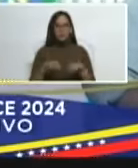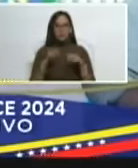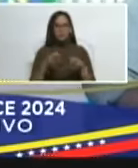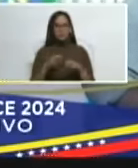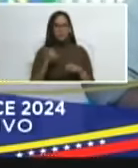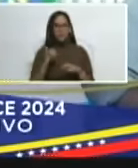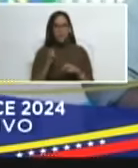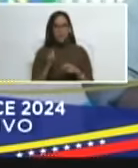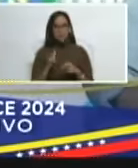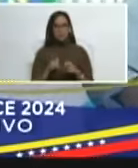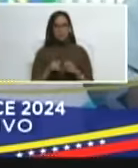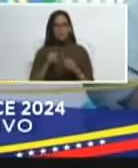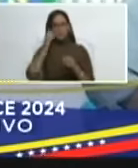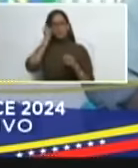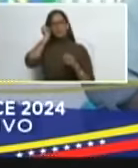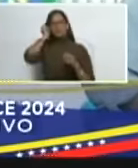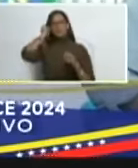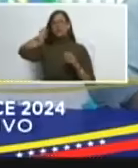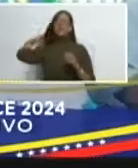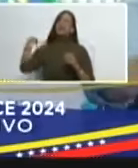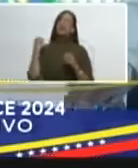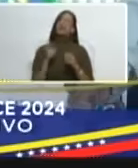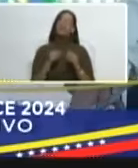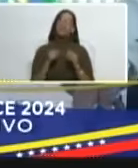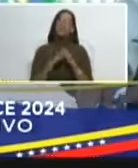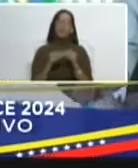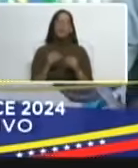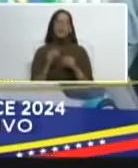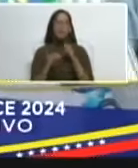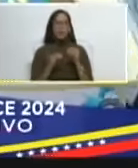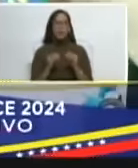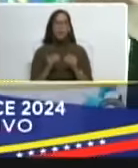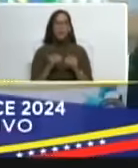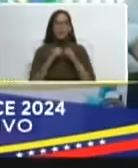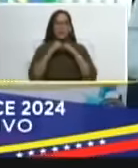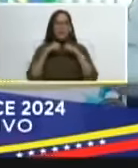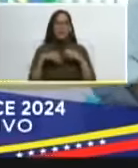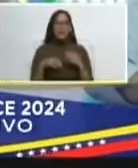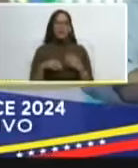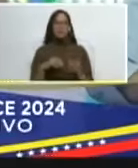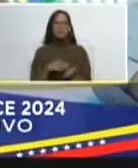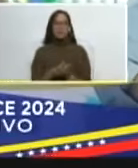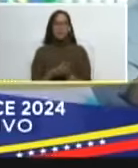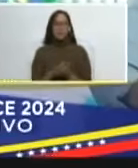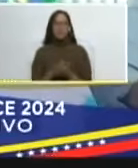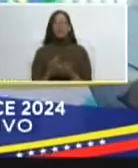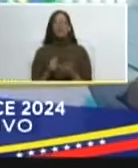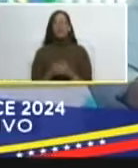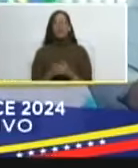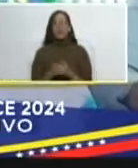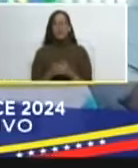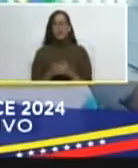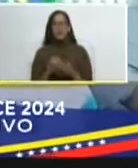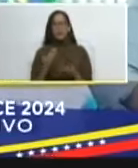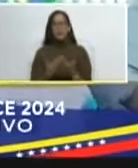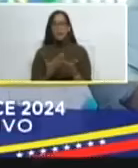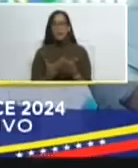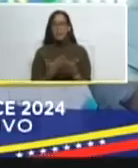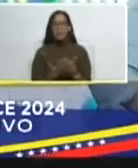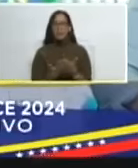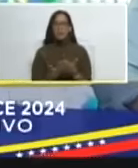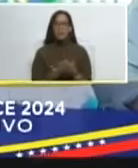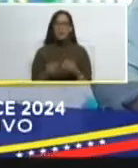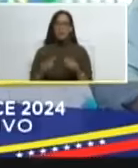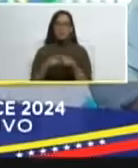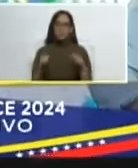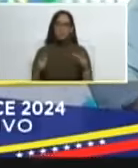establecen. Pero todos los que hemos estudiado ese momento sabemos que ese milagro agrícola se hizo sobre la base de subsidios, sobre la base de una serie de condiciones